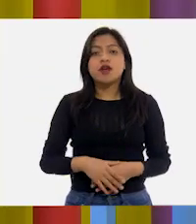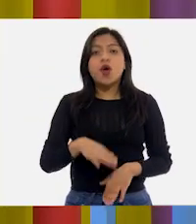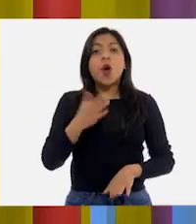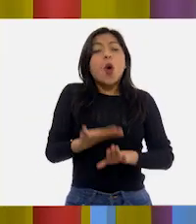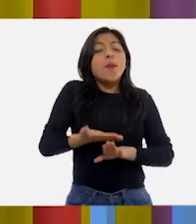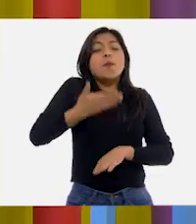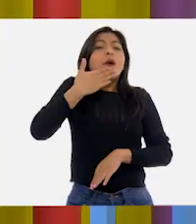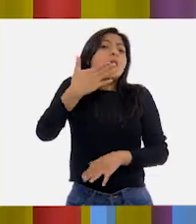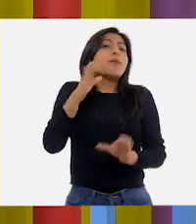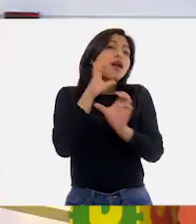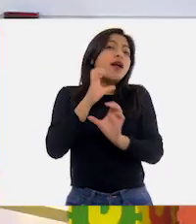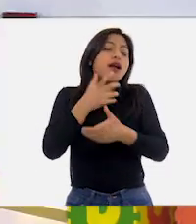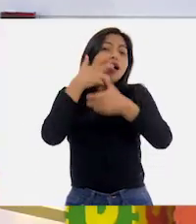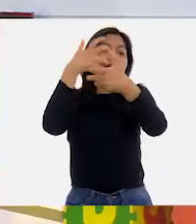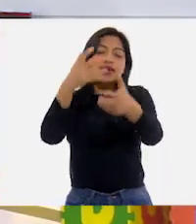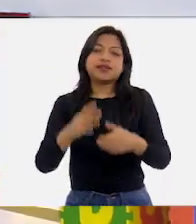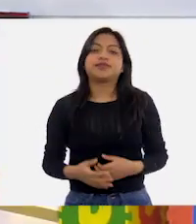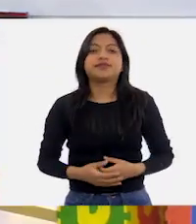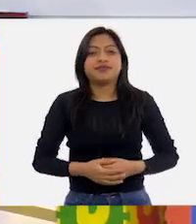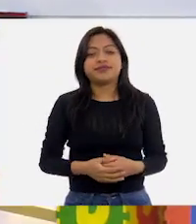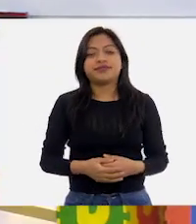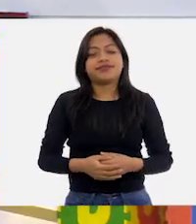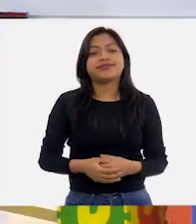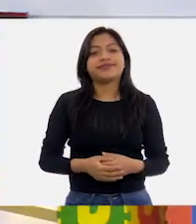bien! Bien.